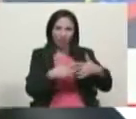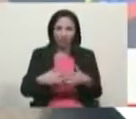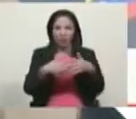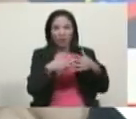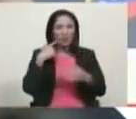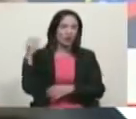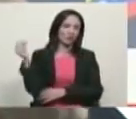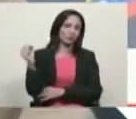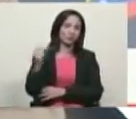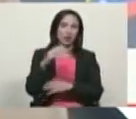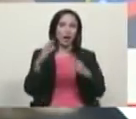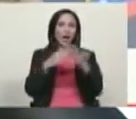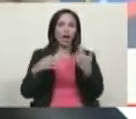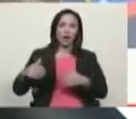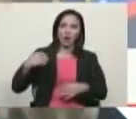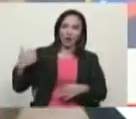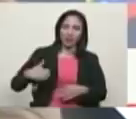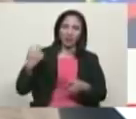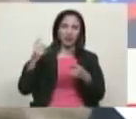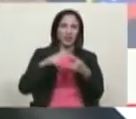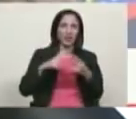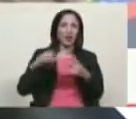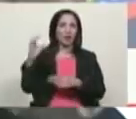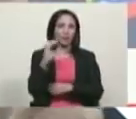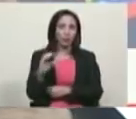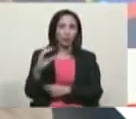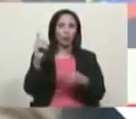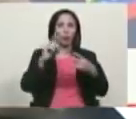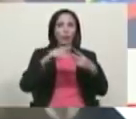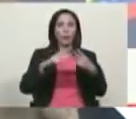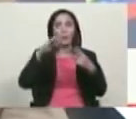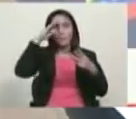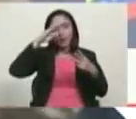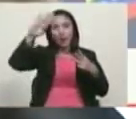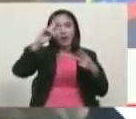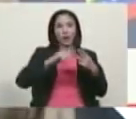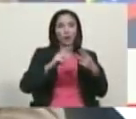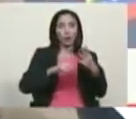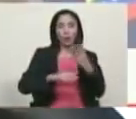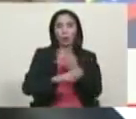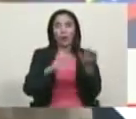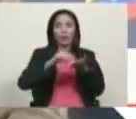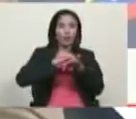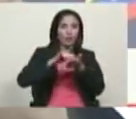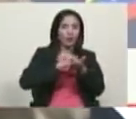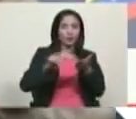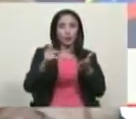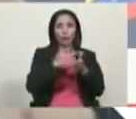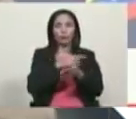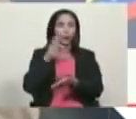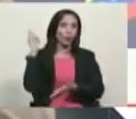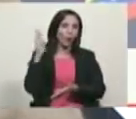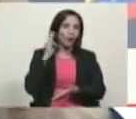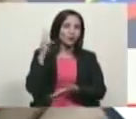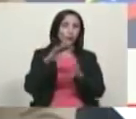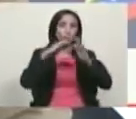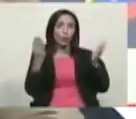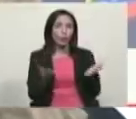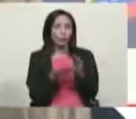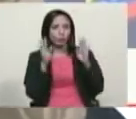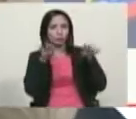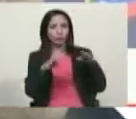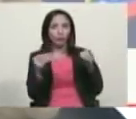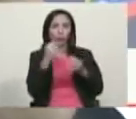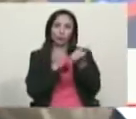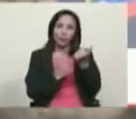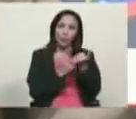en el mundo entero, en Buenos Aires, en Bogotá, en México, en Madrid, en Nueva York, en Washington, en el mundo entero.